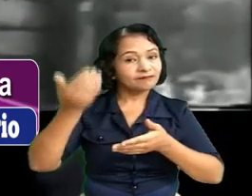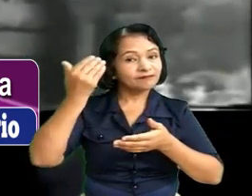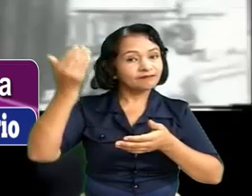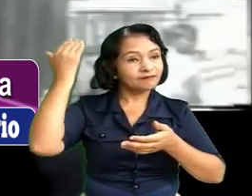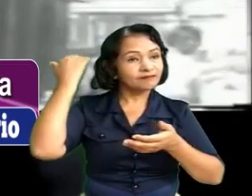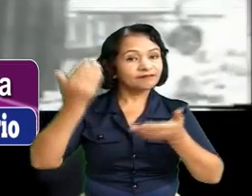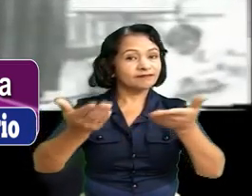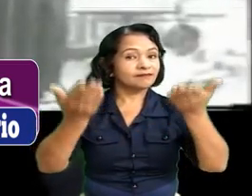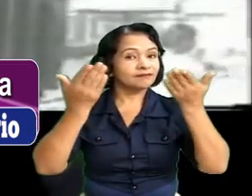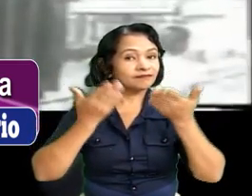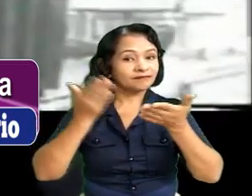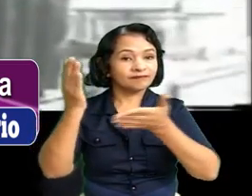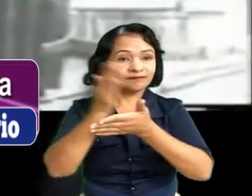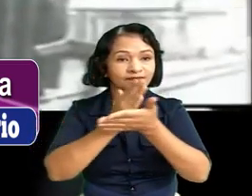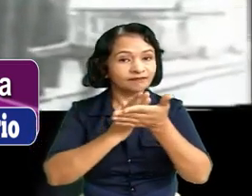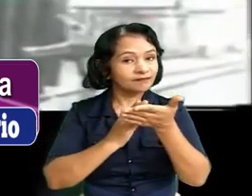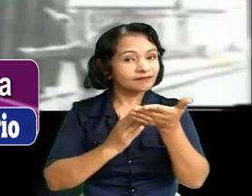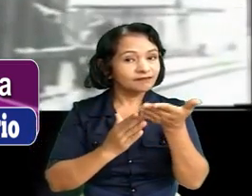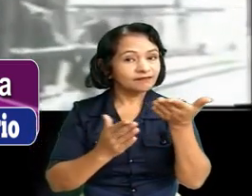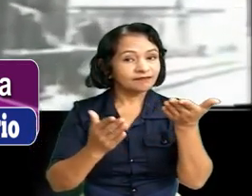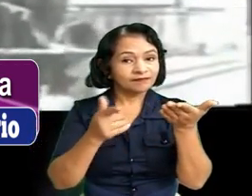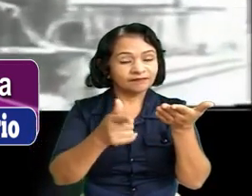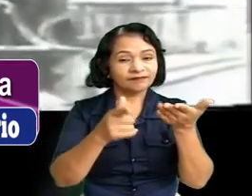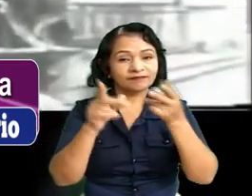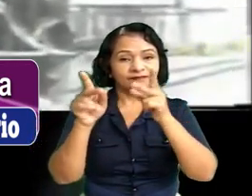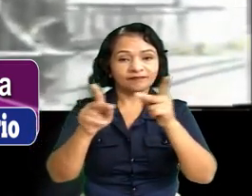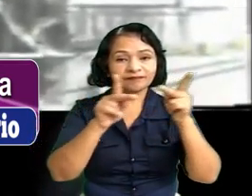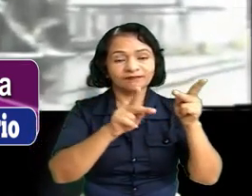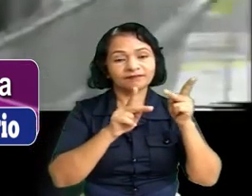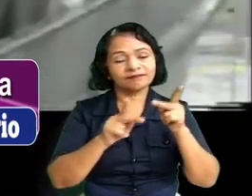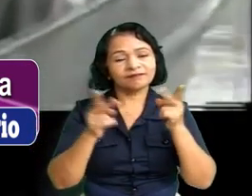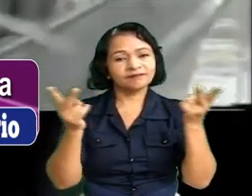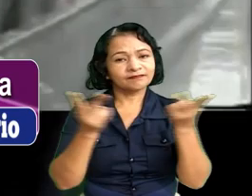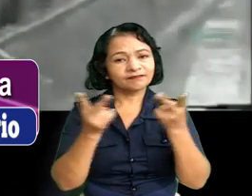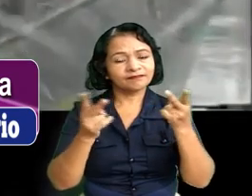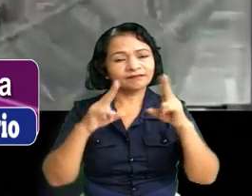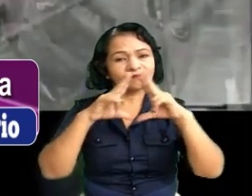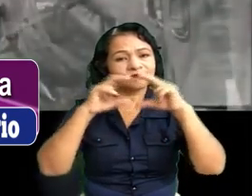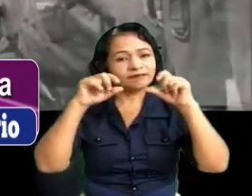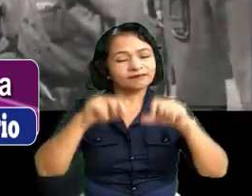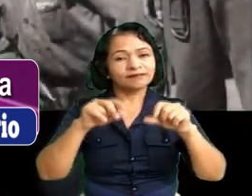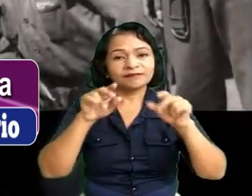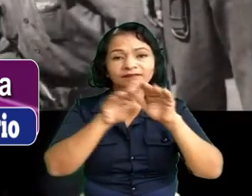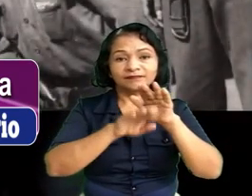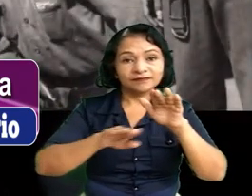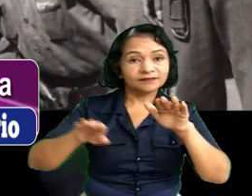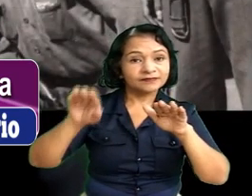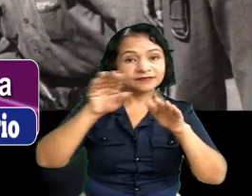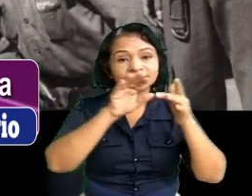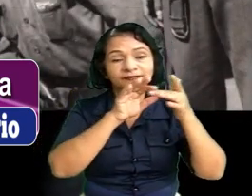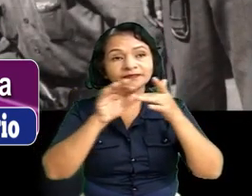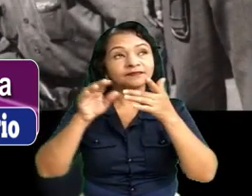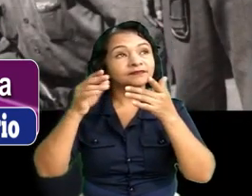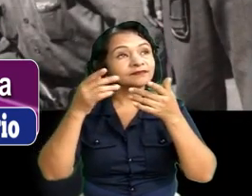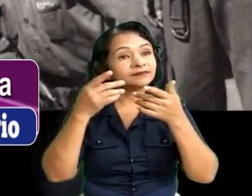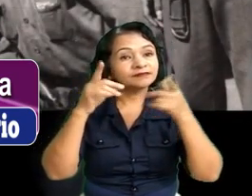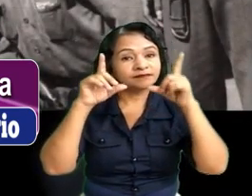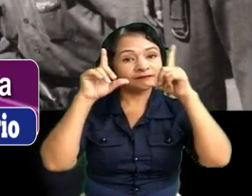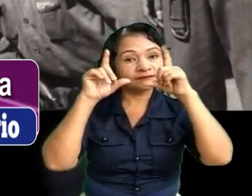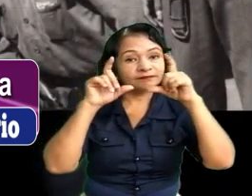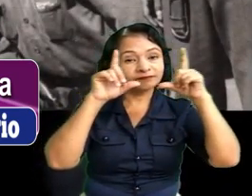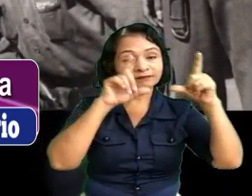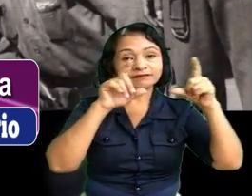obviamente algunas son también de ciudadanos nicaragüenses, pero en su gran parte... lo que se recoge es de